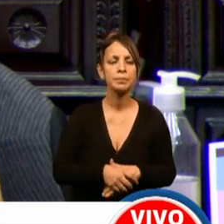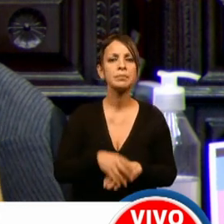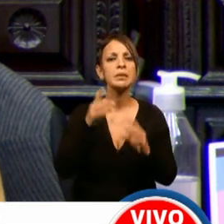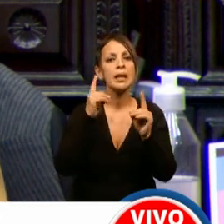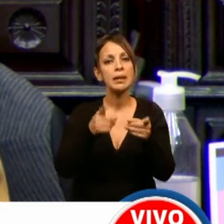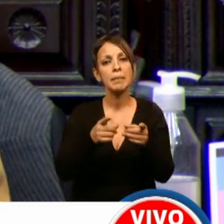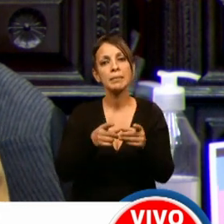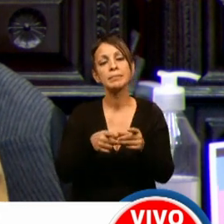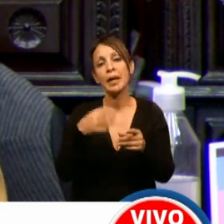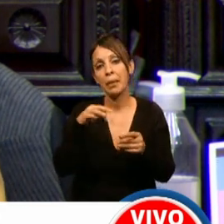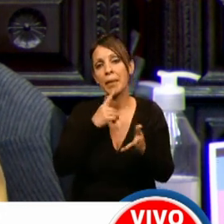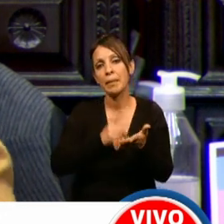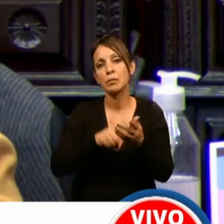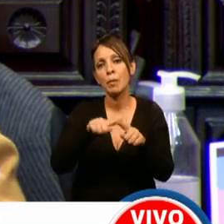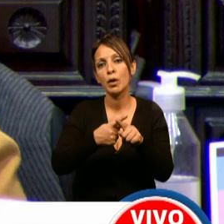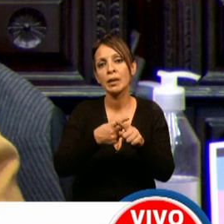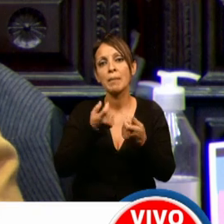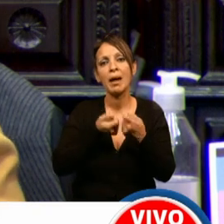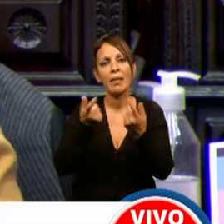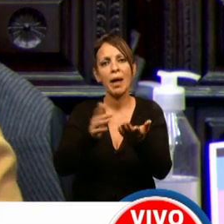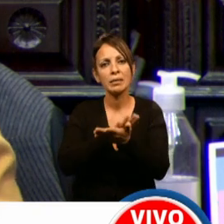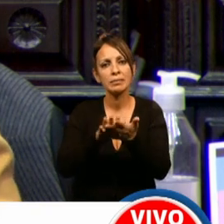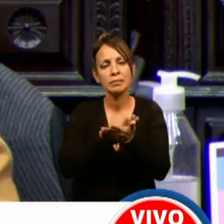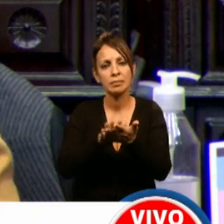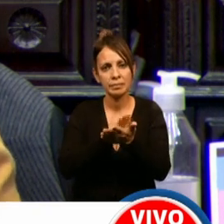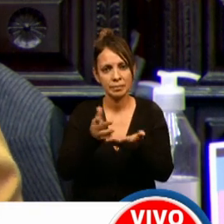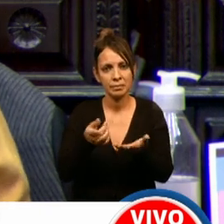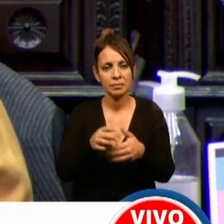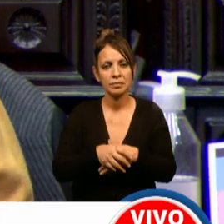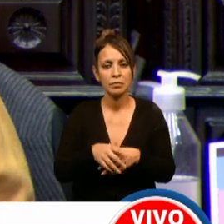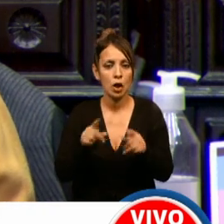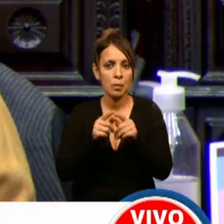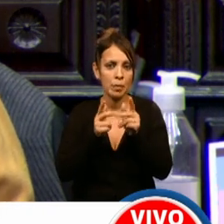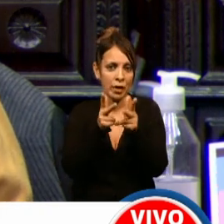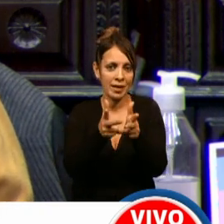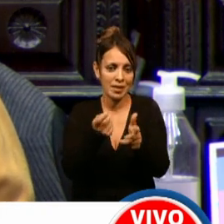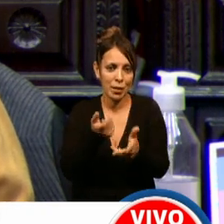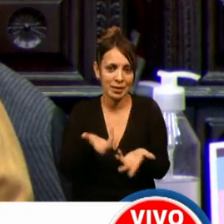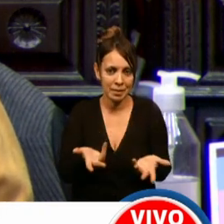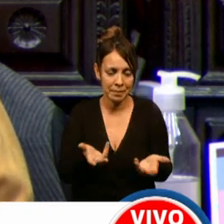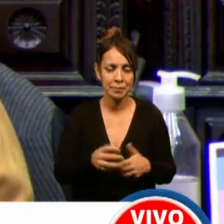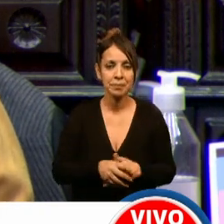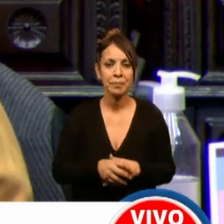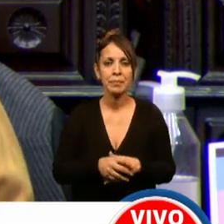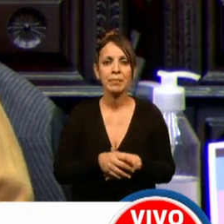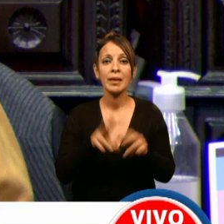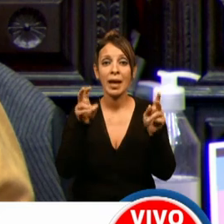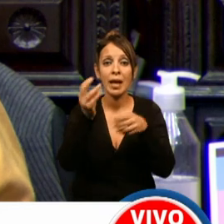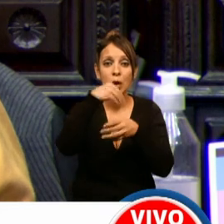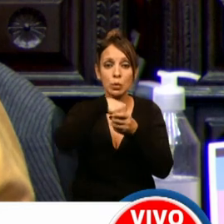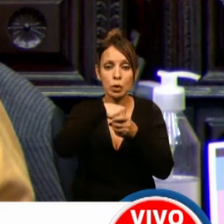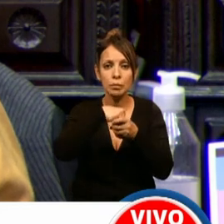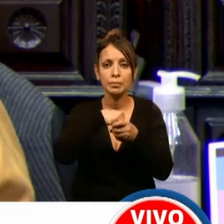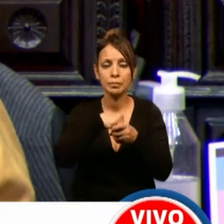una política de reparación como decíamos hace un momento la inclusión en el